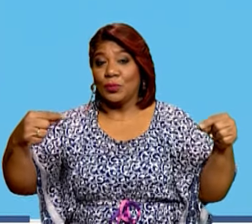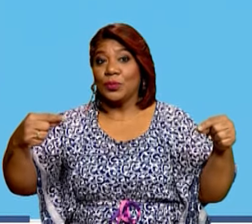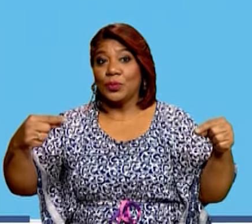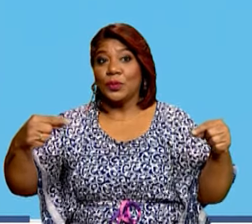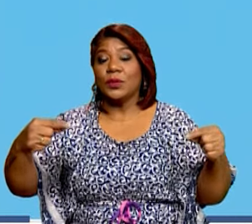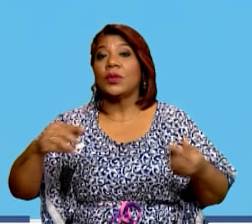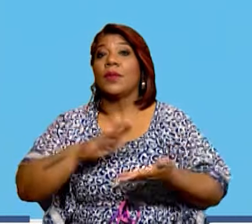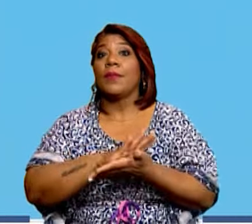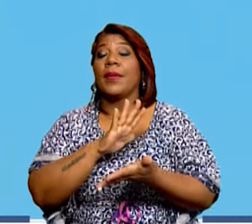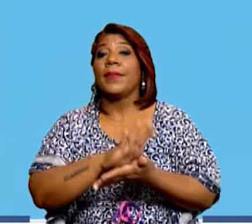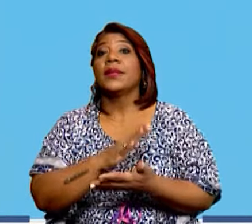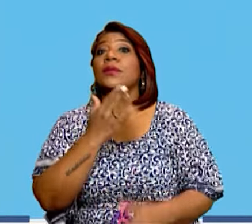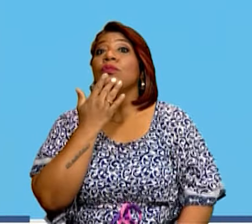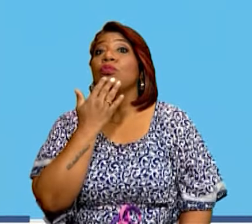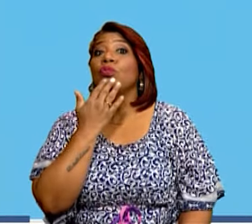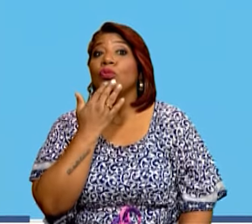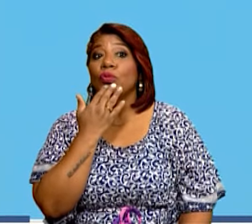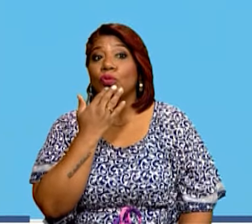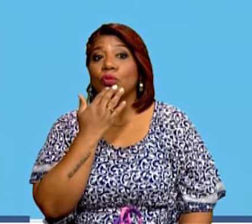de construcción,